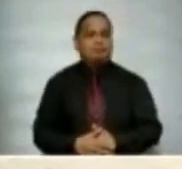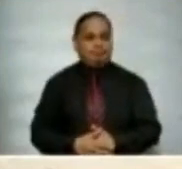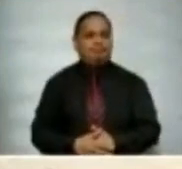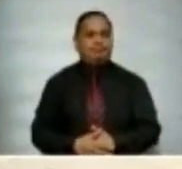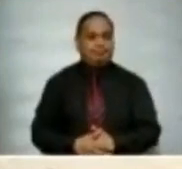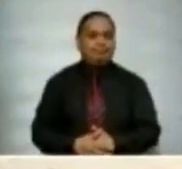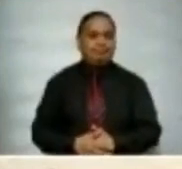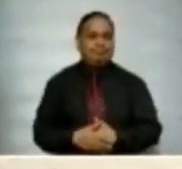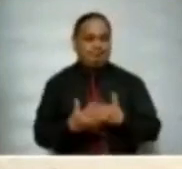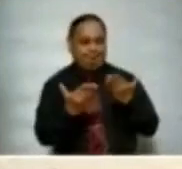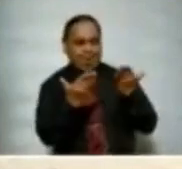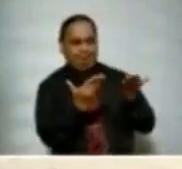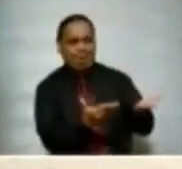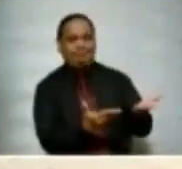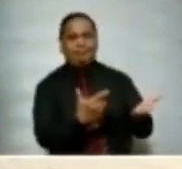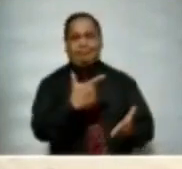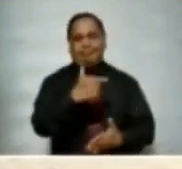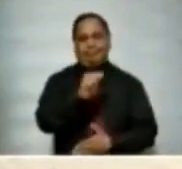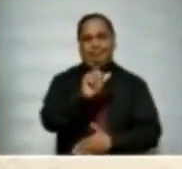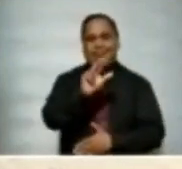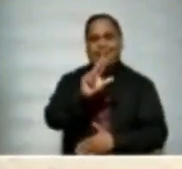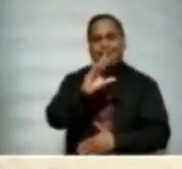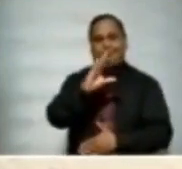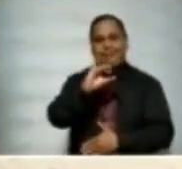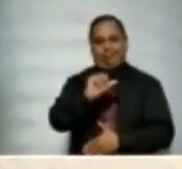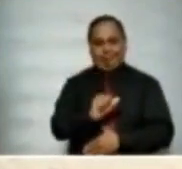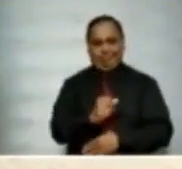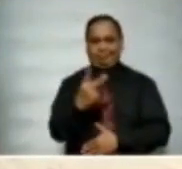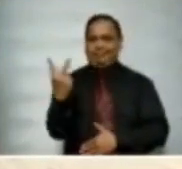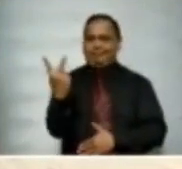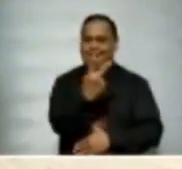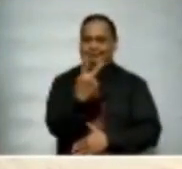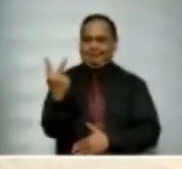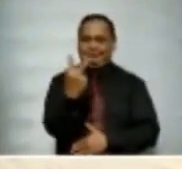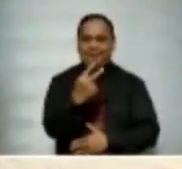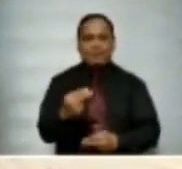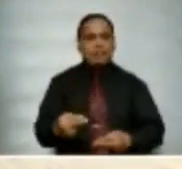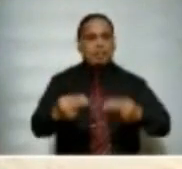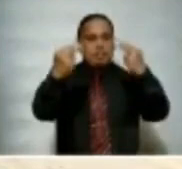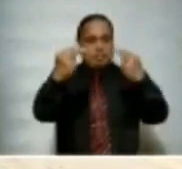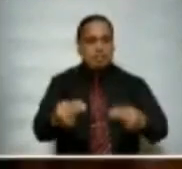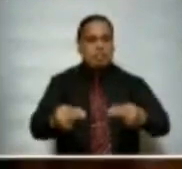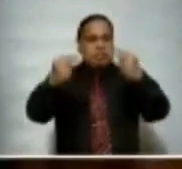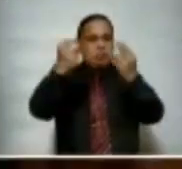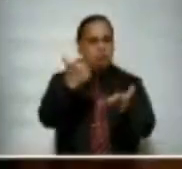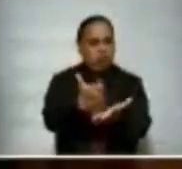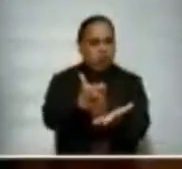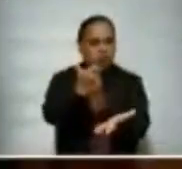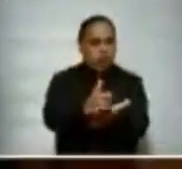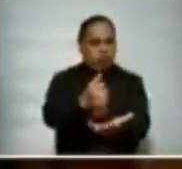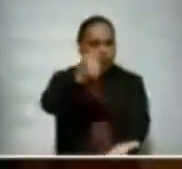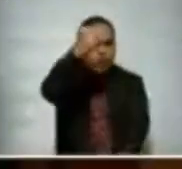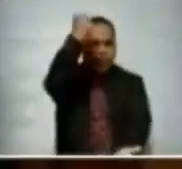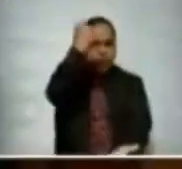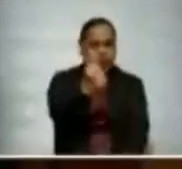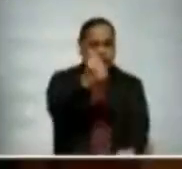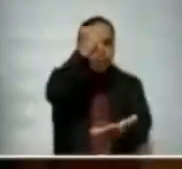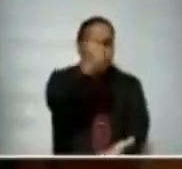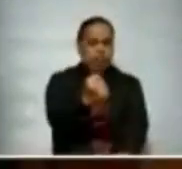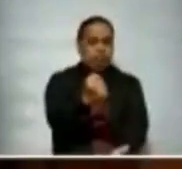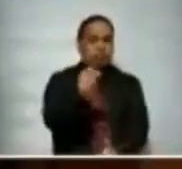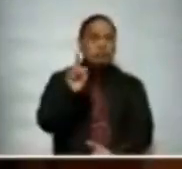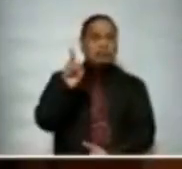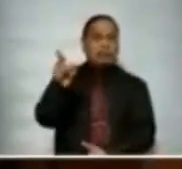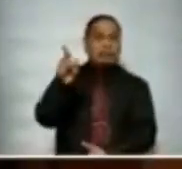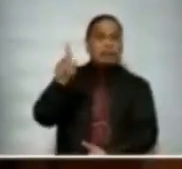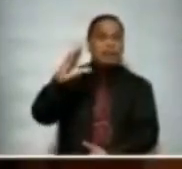¿no? y no estaba enterado el presidente, porque eran los grandes negocios millonarios. ¿Cuánto le habrá tocado a Calderón?